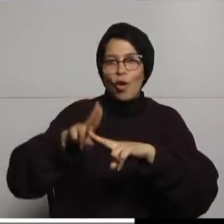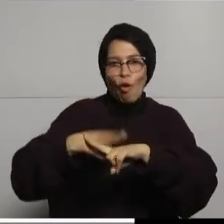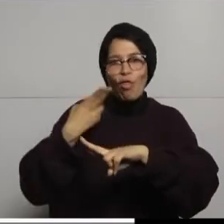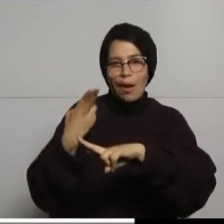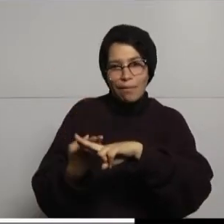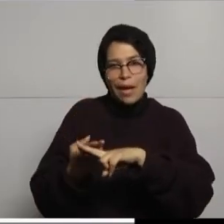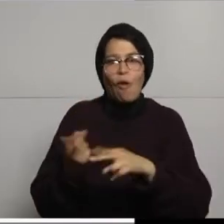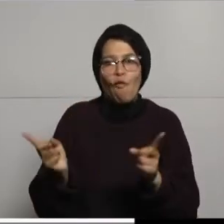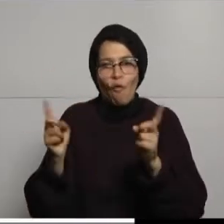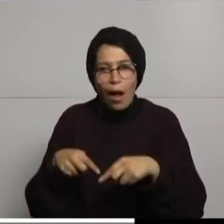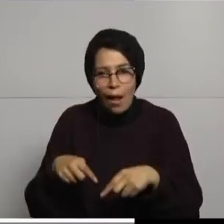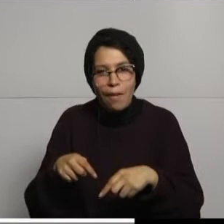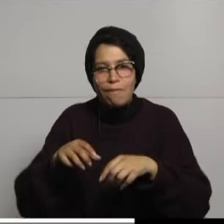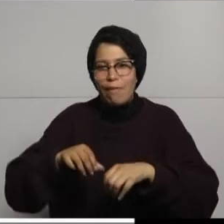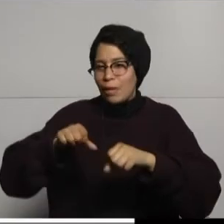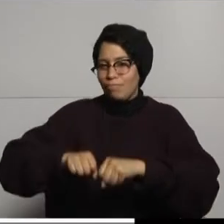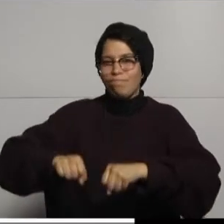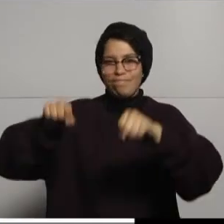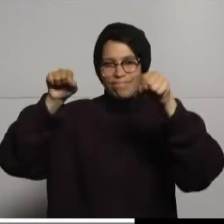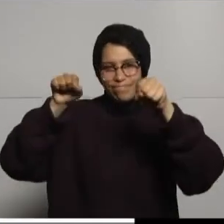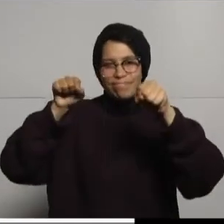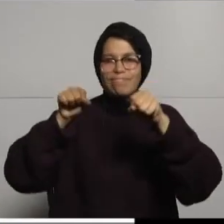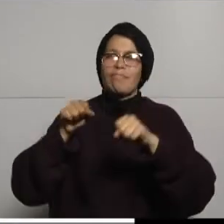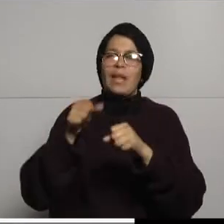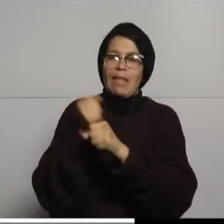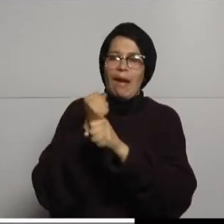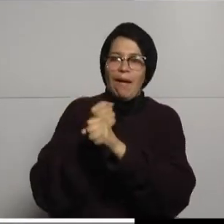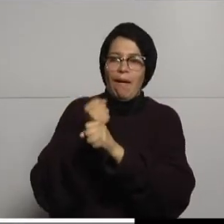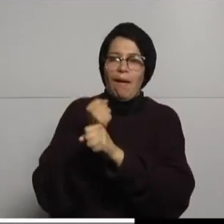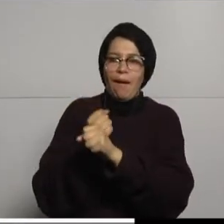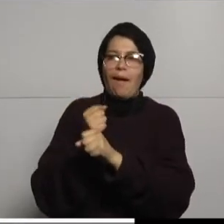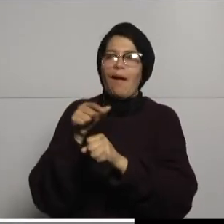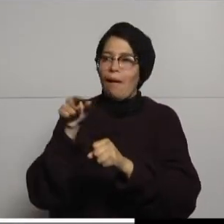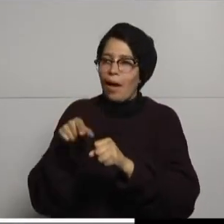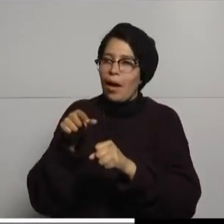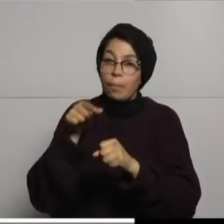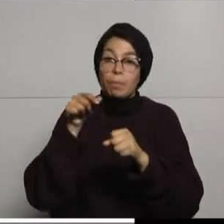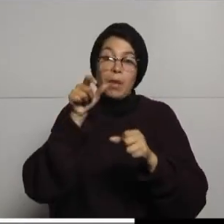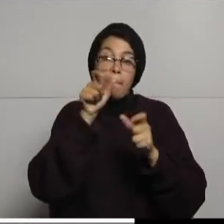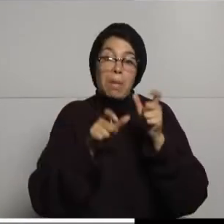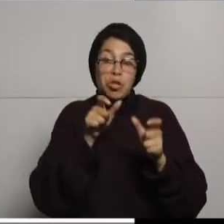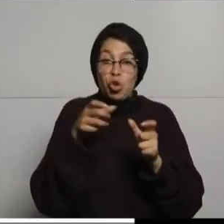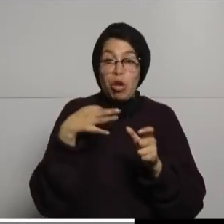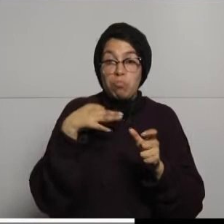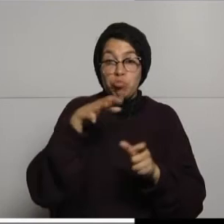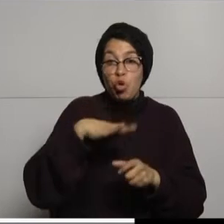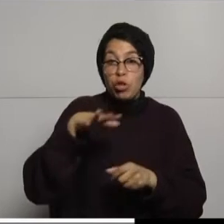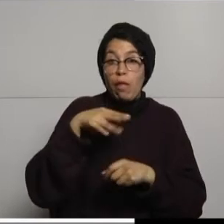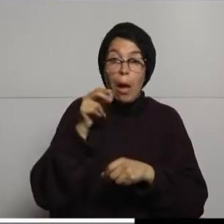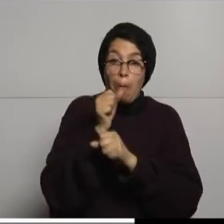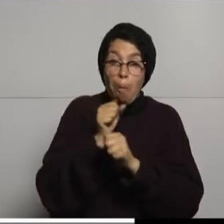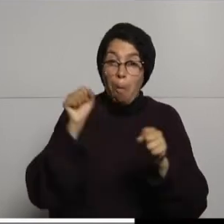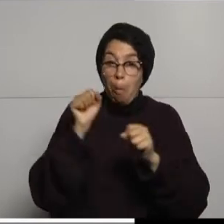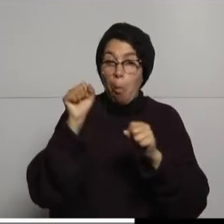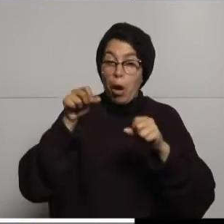de la ciudad no les permite entrar al sistema metro con la tarjeta cívica, la tarjeta inteligente del sistema de transporte, ni a los buses ni al metro, si su